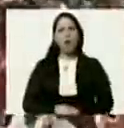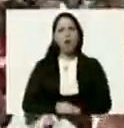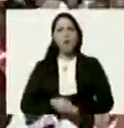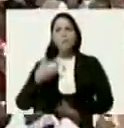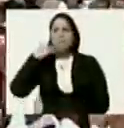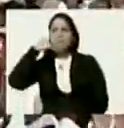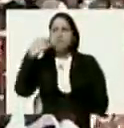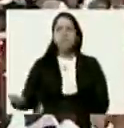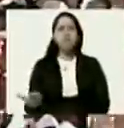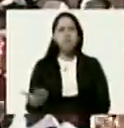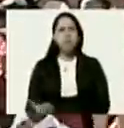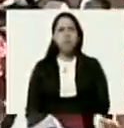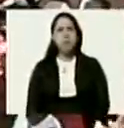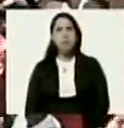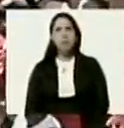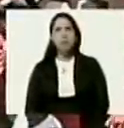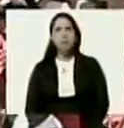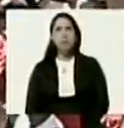¡Imbécil!